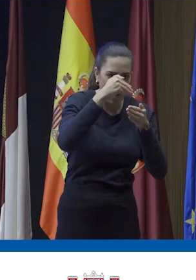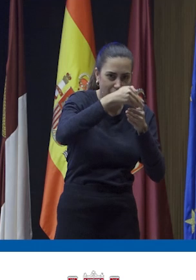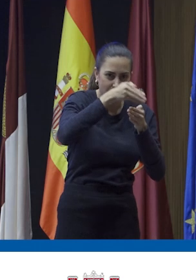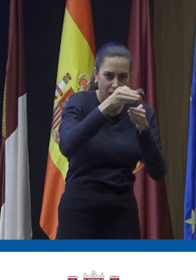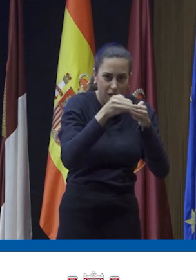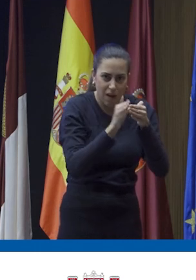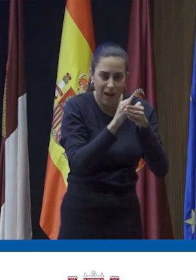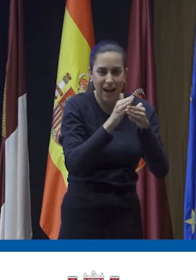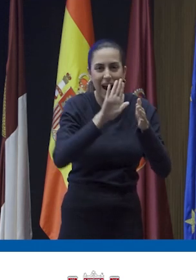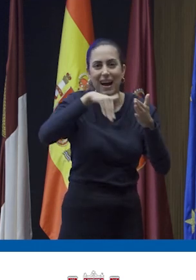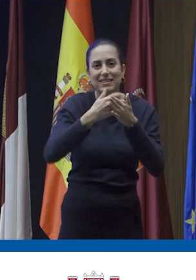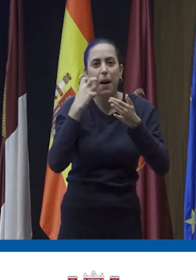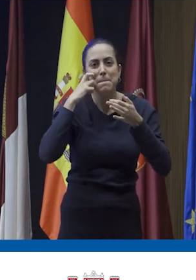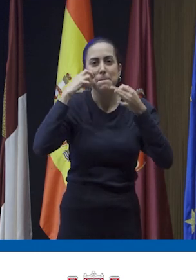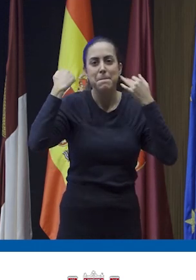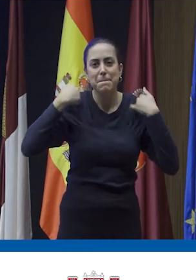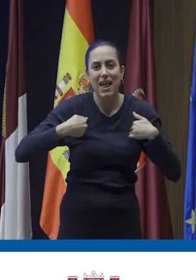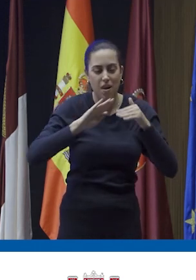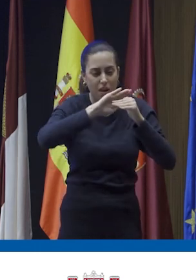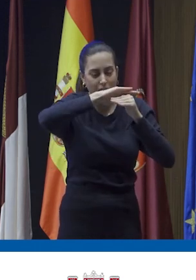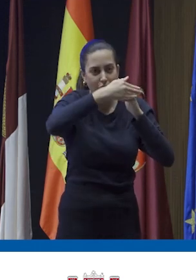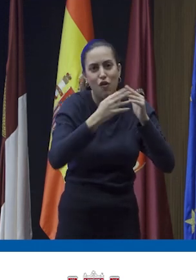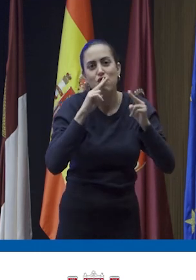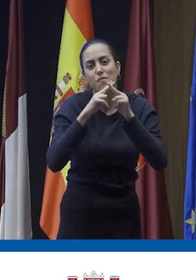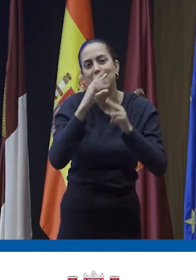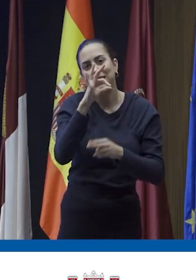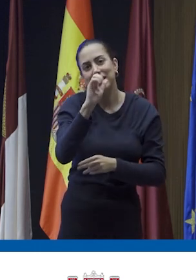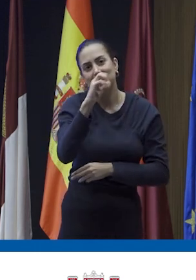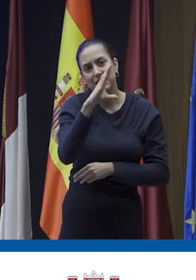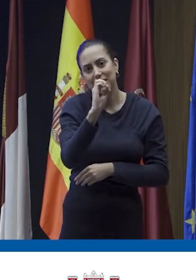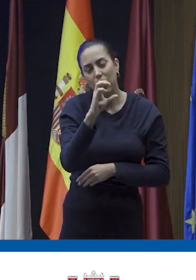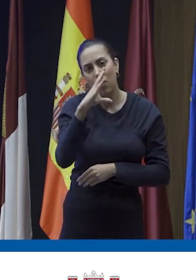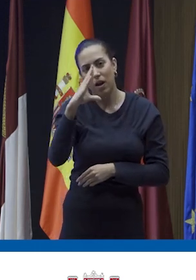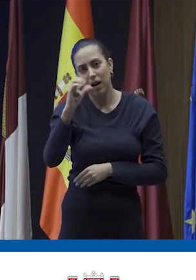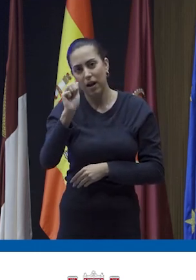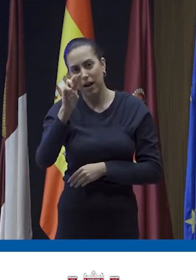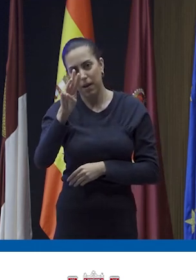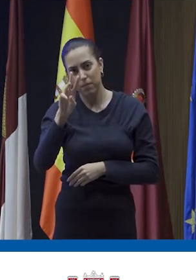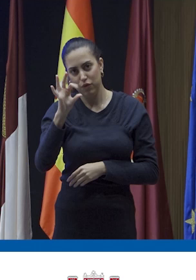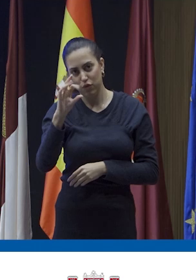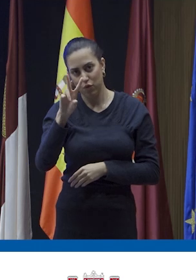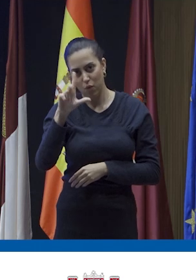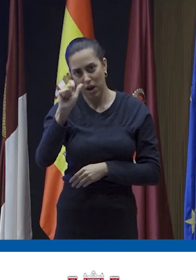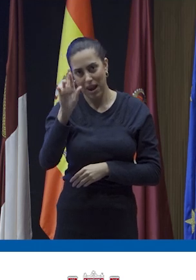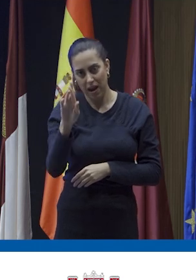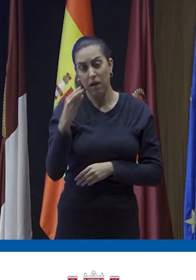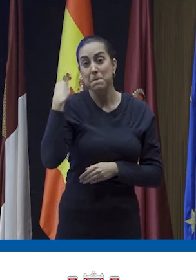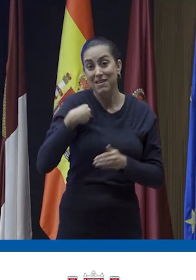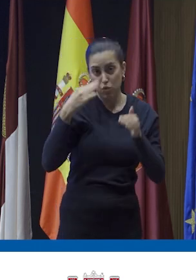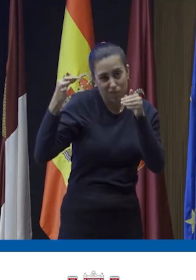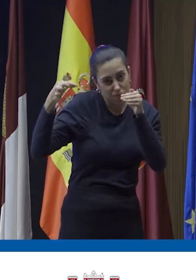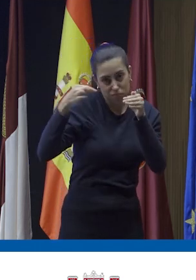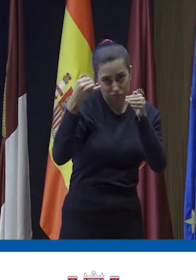lo que es la piel de la lenteja, lo he dicho, el saco capsular. Y luego posteriormente, a través de la misma incisión, de